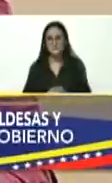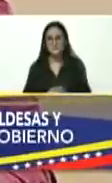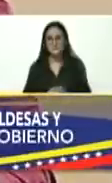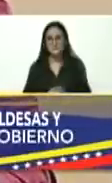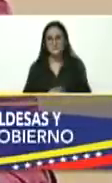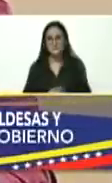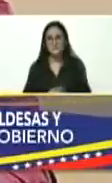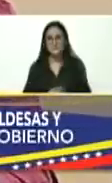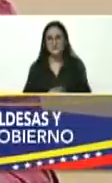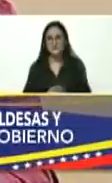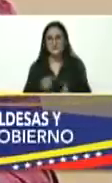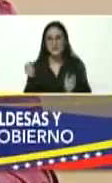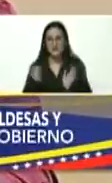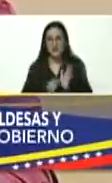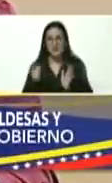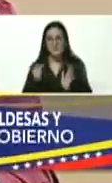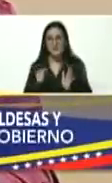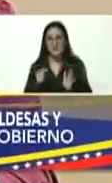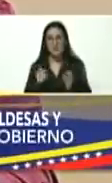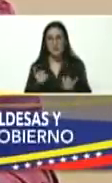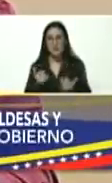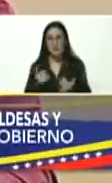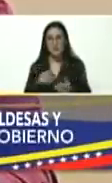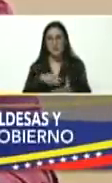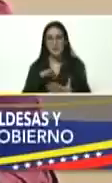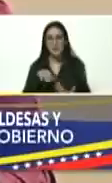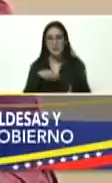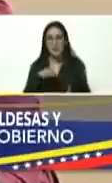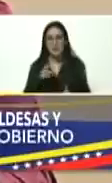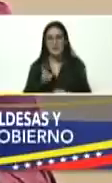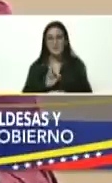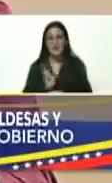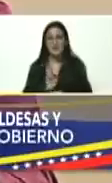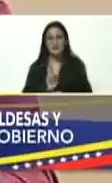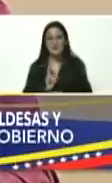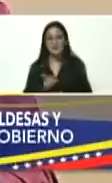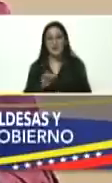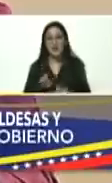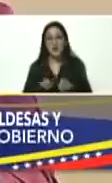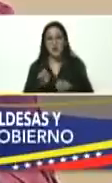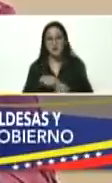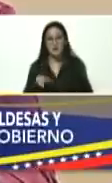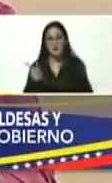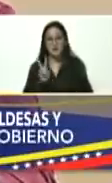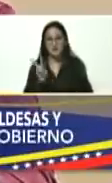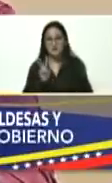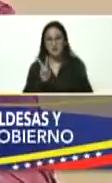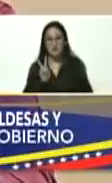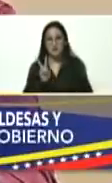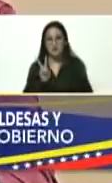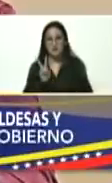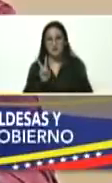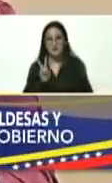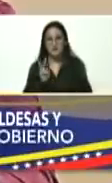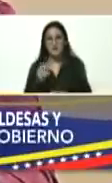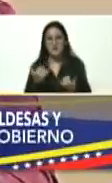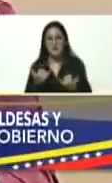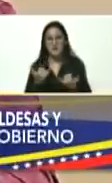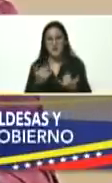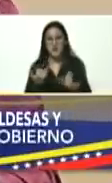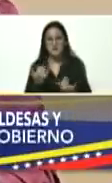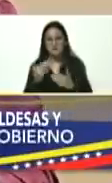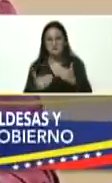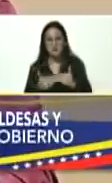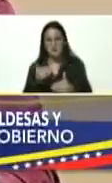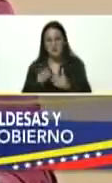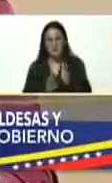verstappen se queda rezagado relaciona la velocidad de la economía venezolana ya como vamos avanzando